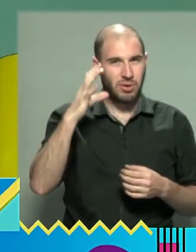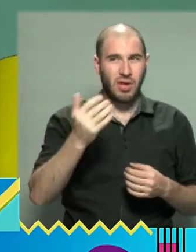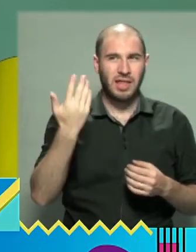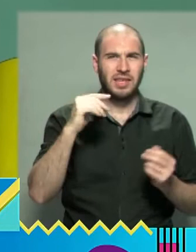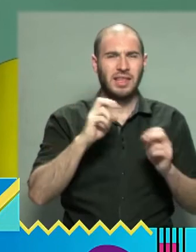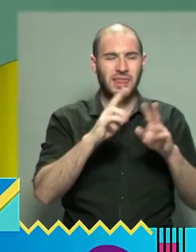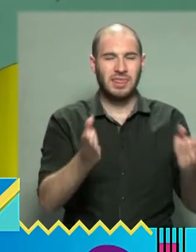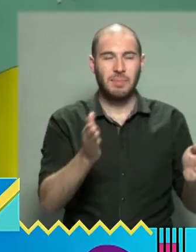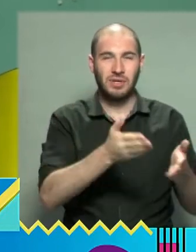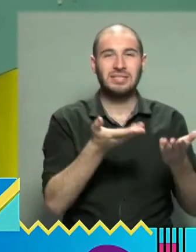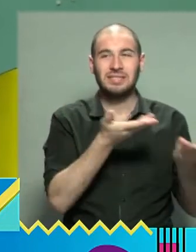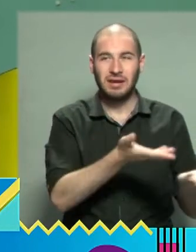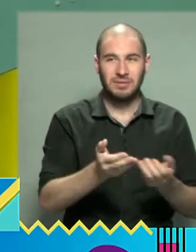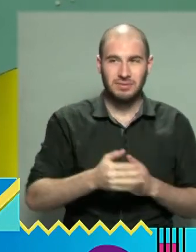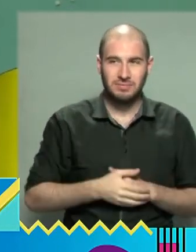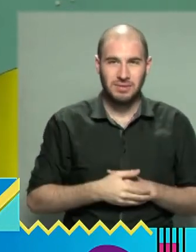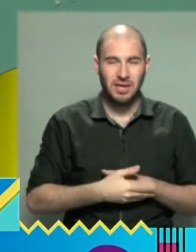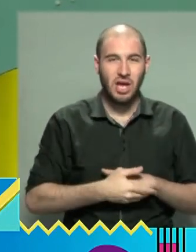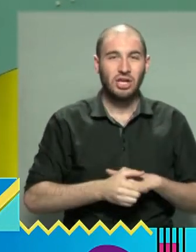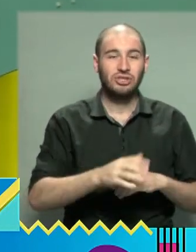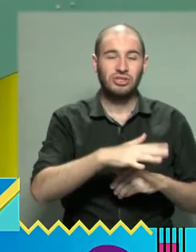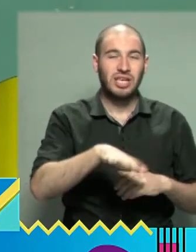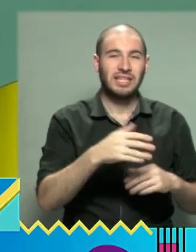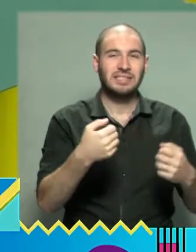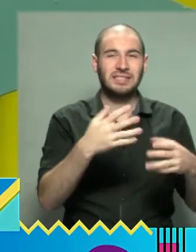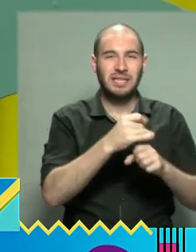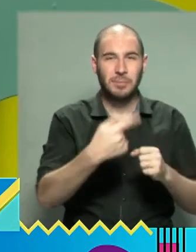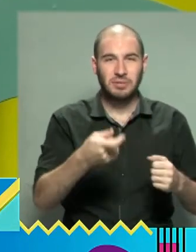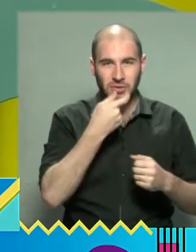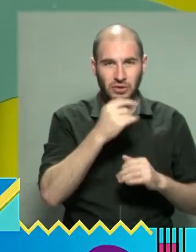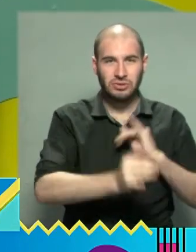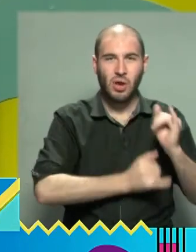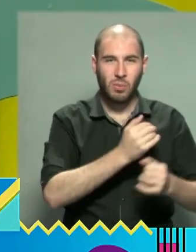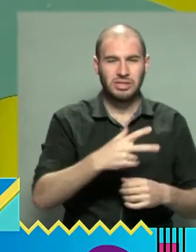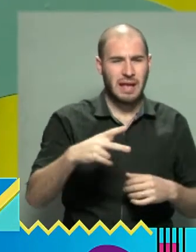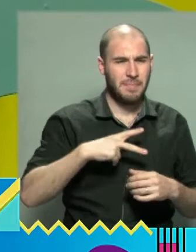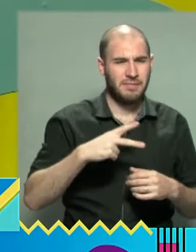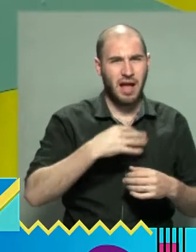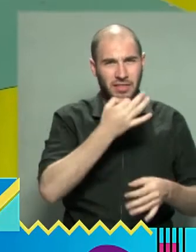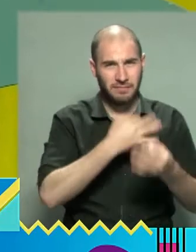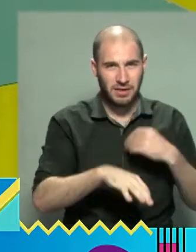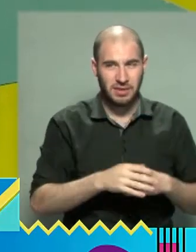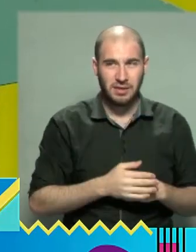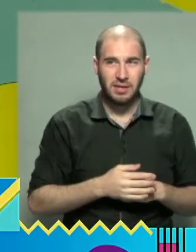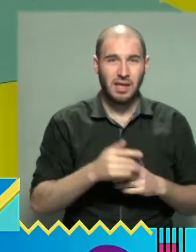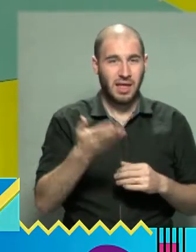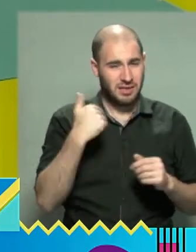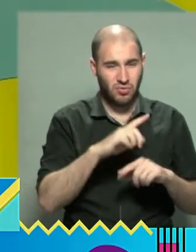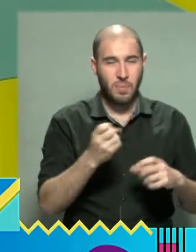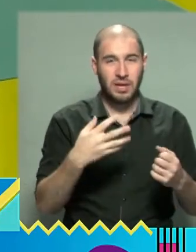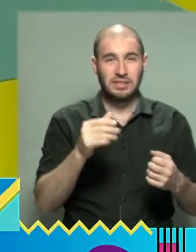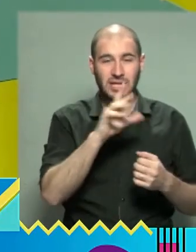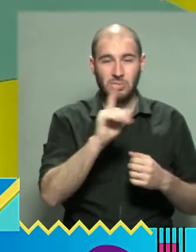la época del servicio de la Sociedad de Transporte Mendoza, que se hablaba de una privatización, bueno, cuando no la era, porque digamos